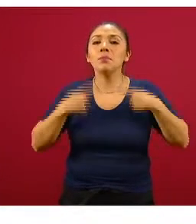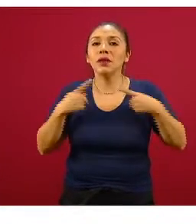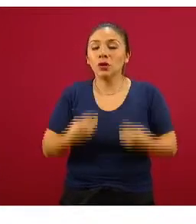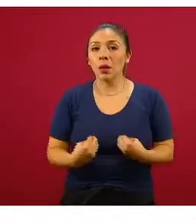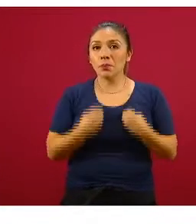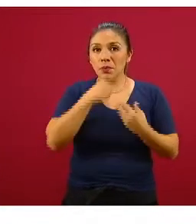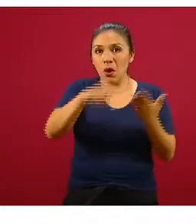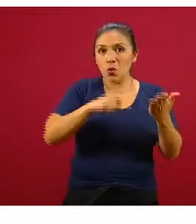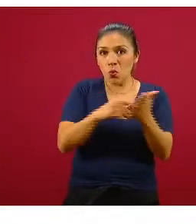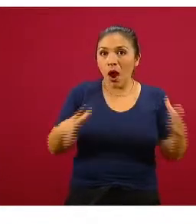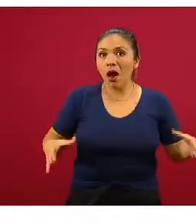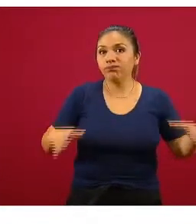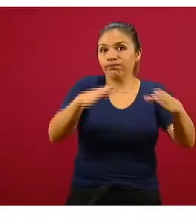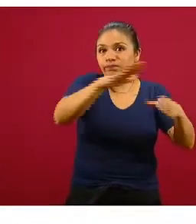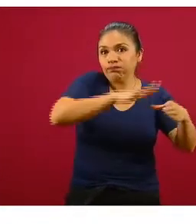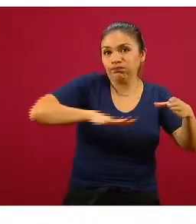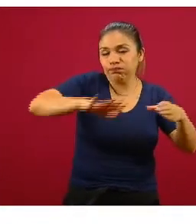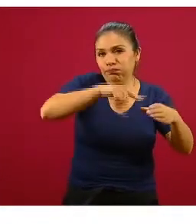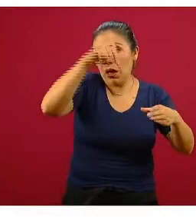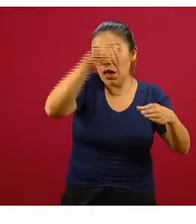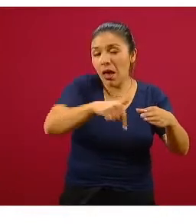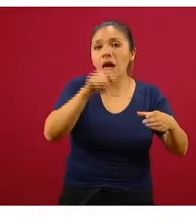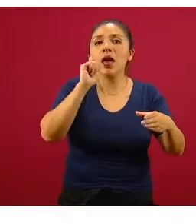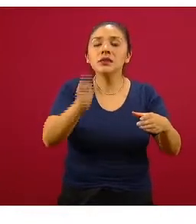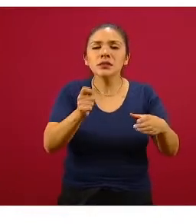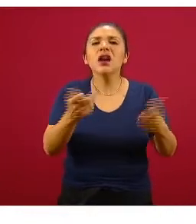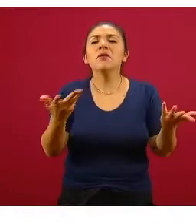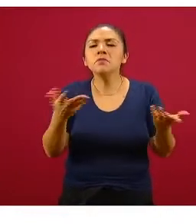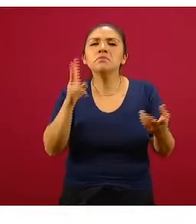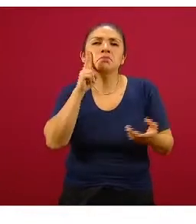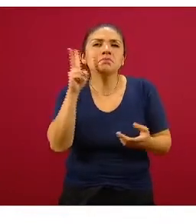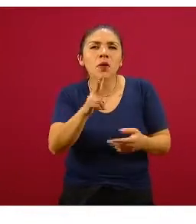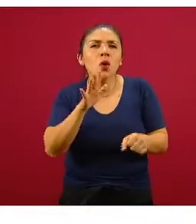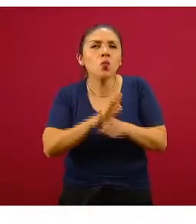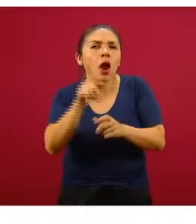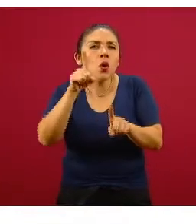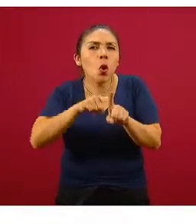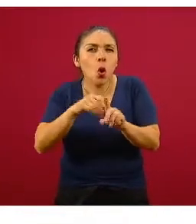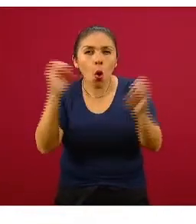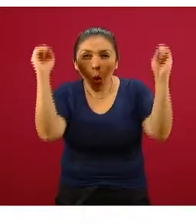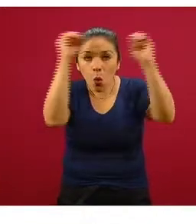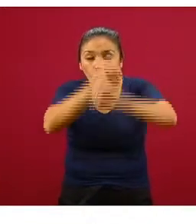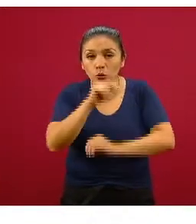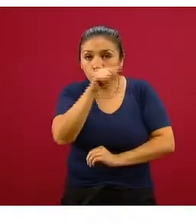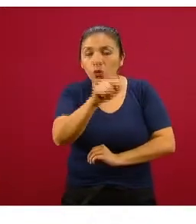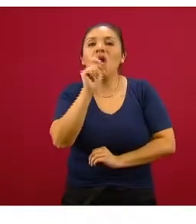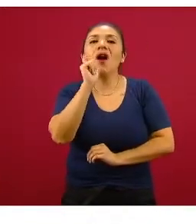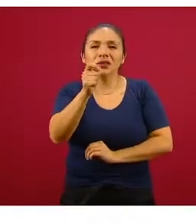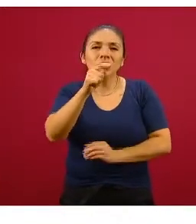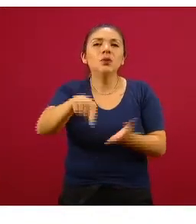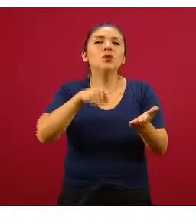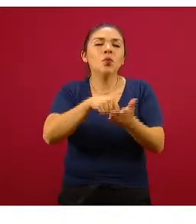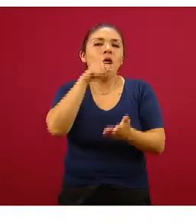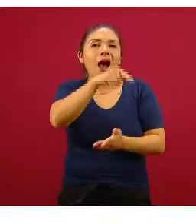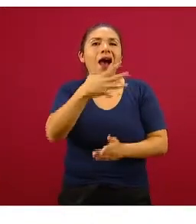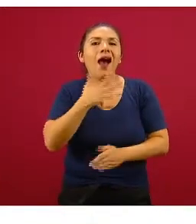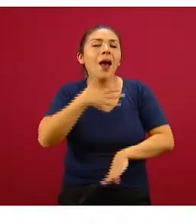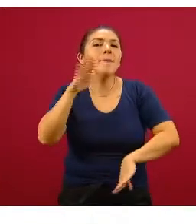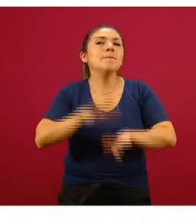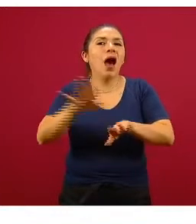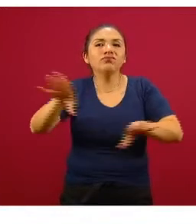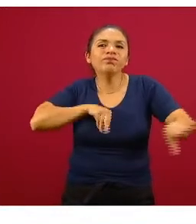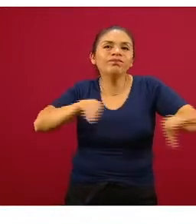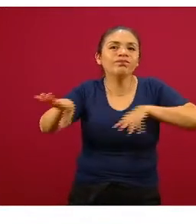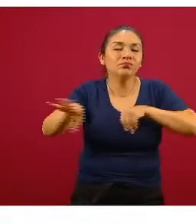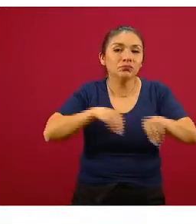su momento las entidades federativas que tienen los colores más oscuros representan aquellas que tienen la mayor transmisión y por